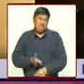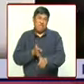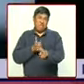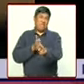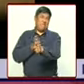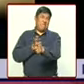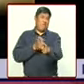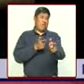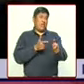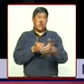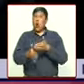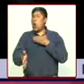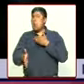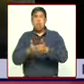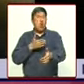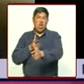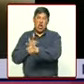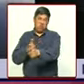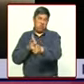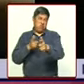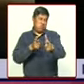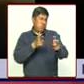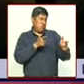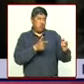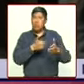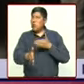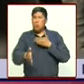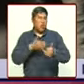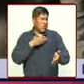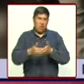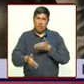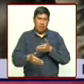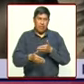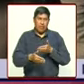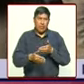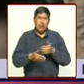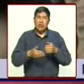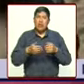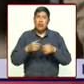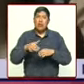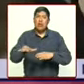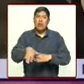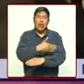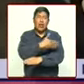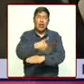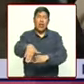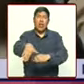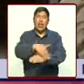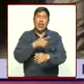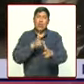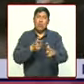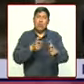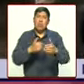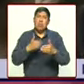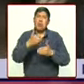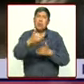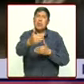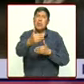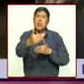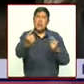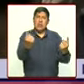A quien se le cruzaba lo mataban. Uh-huh. Y fueron disparando por muchas calles hasta que un poco más allá